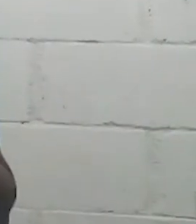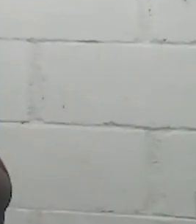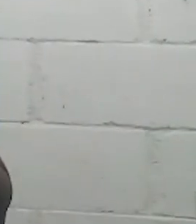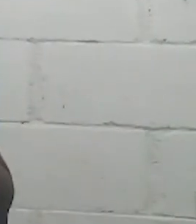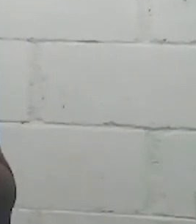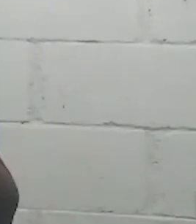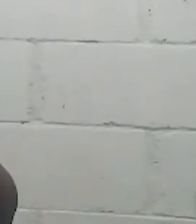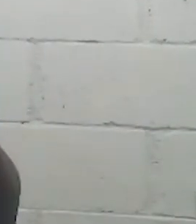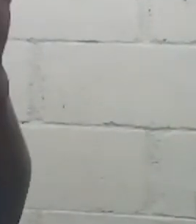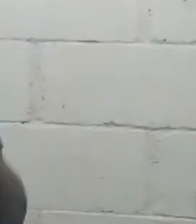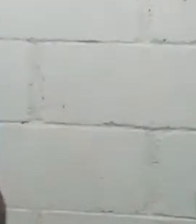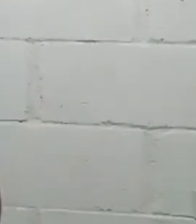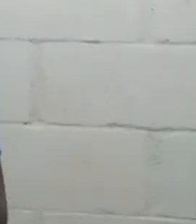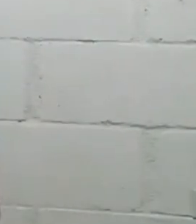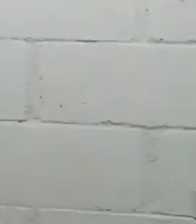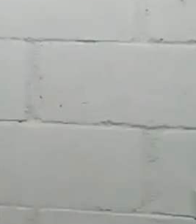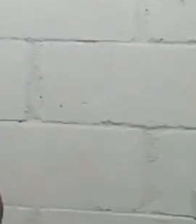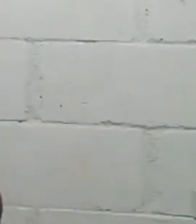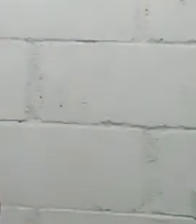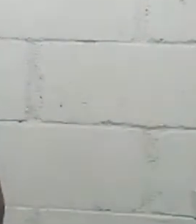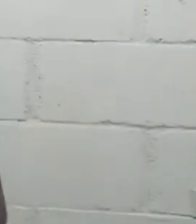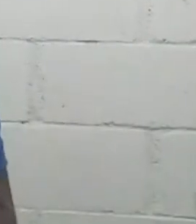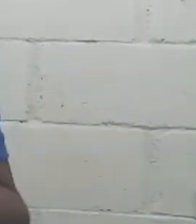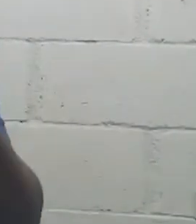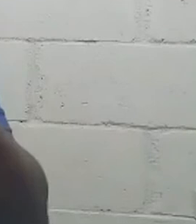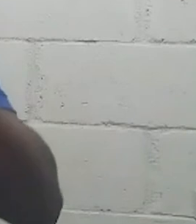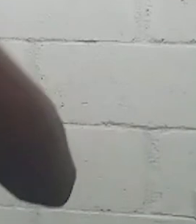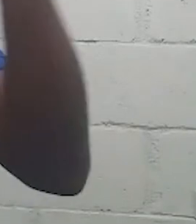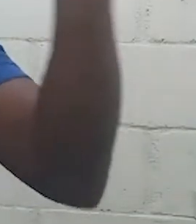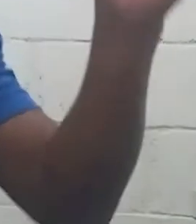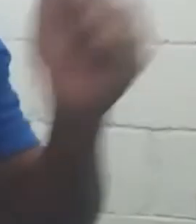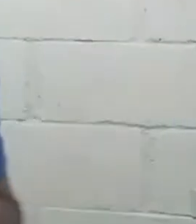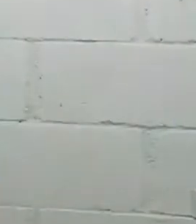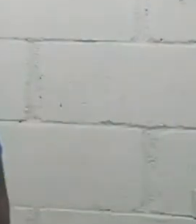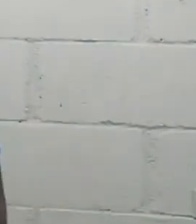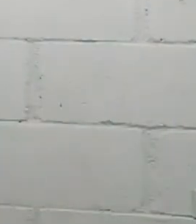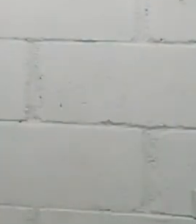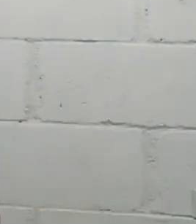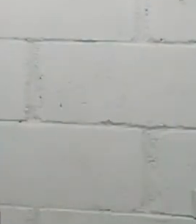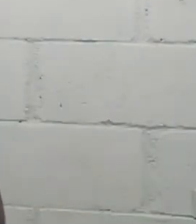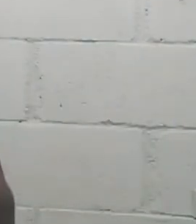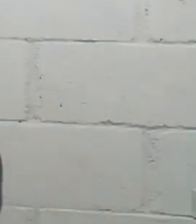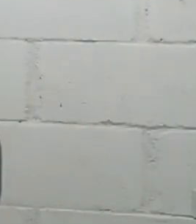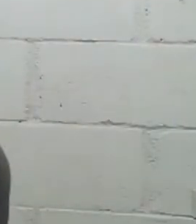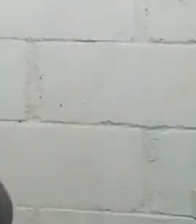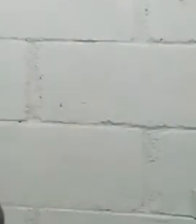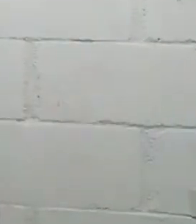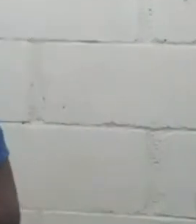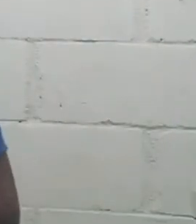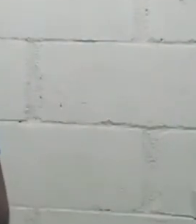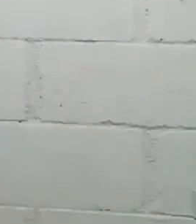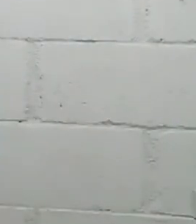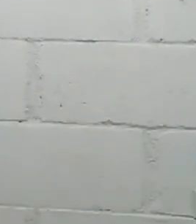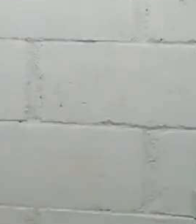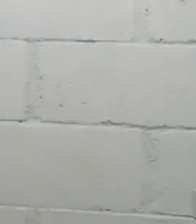tekera tekri shilerpiro kahaunskuña. Santa María del